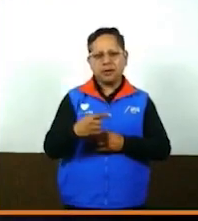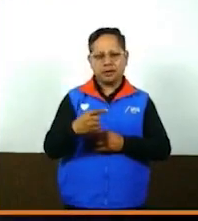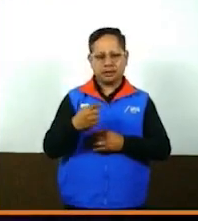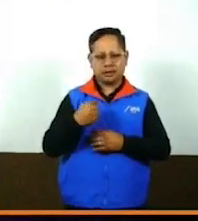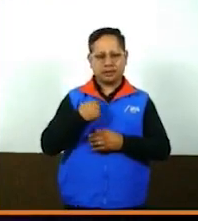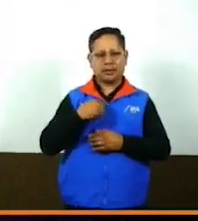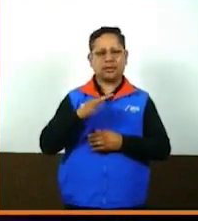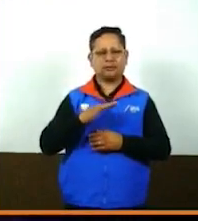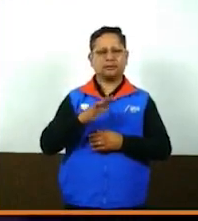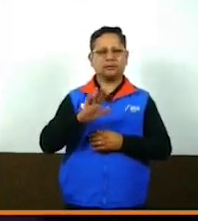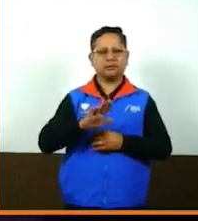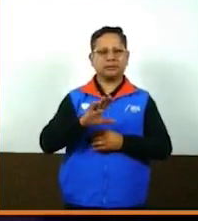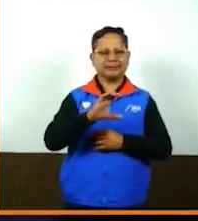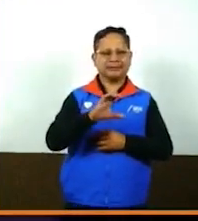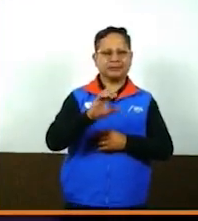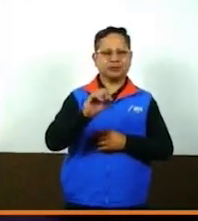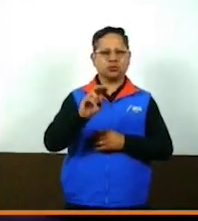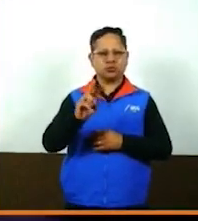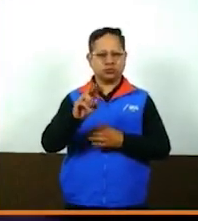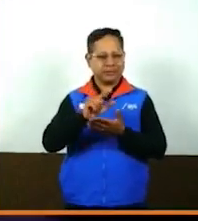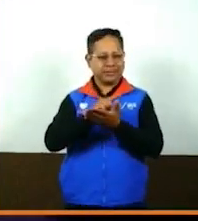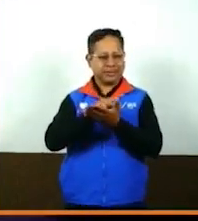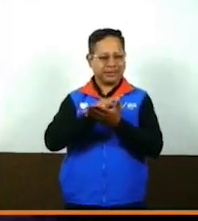ser neutrales en CO2. Estamos viendo